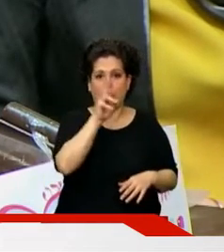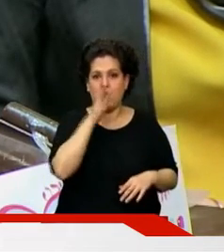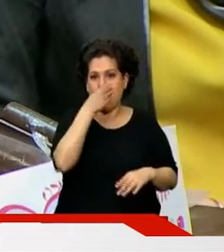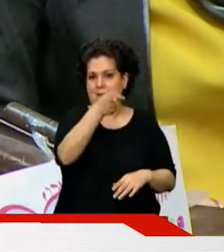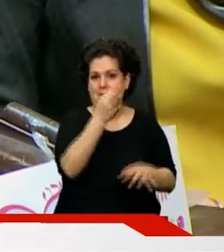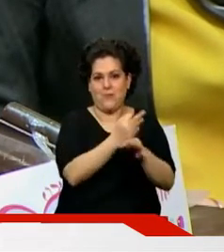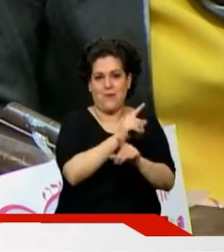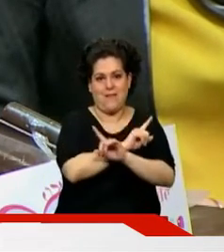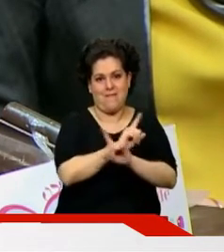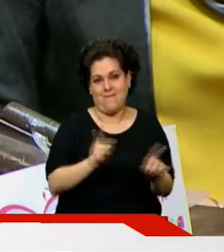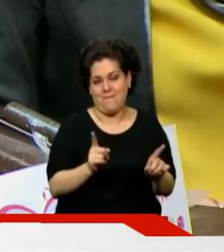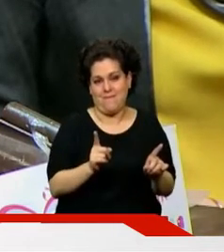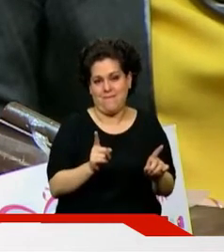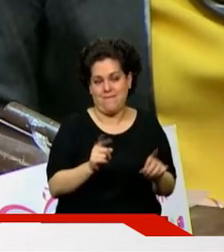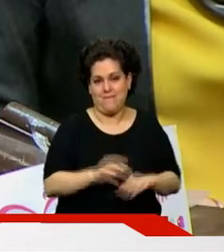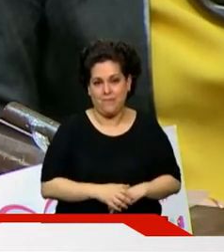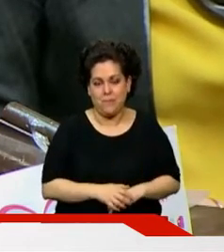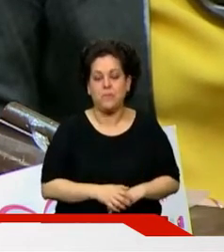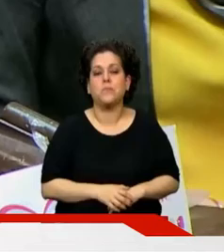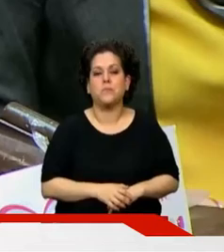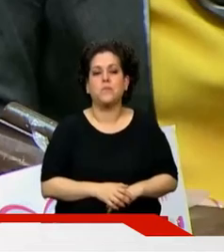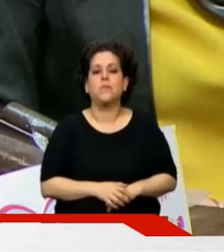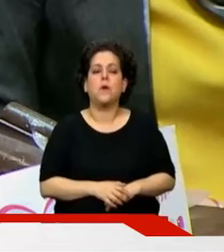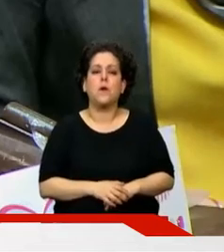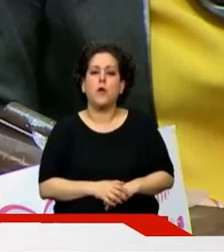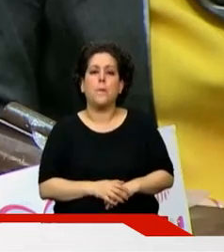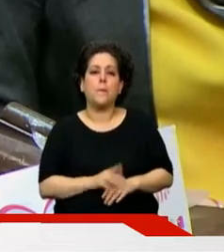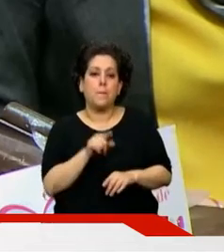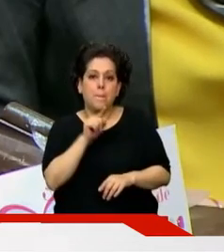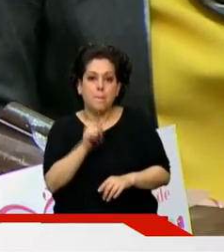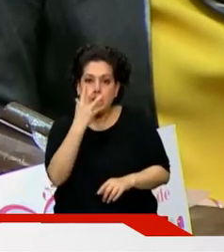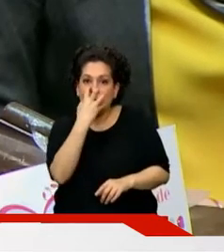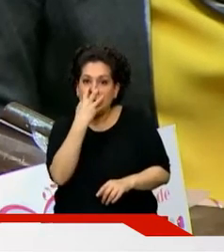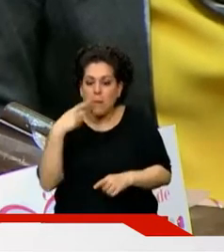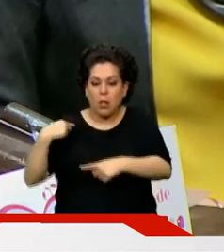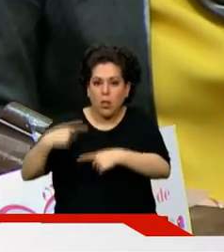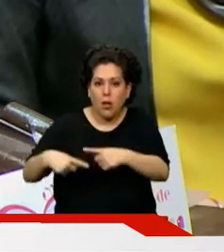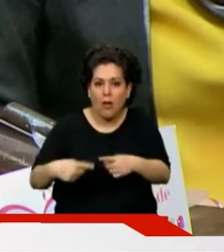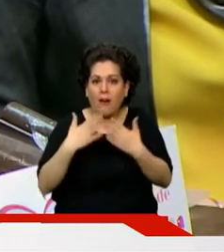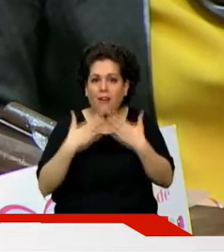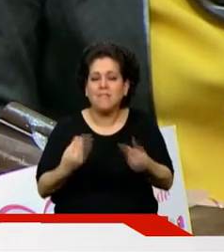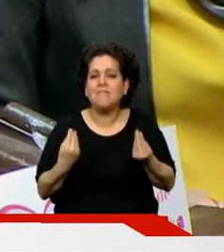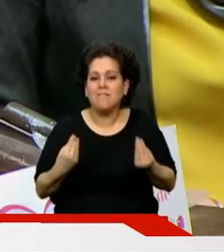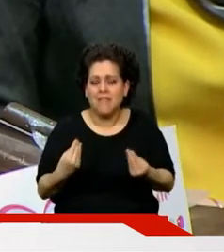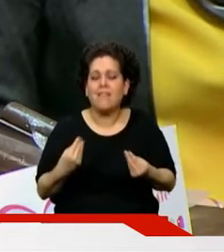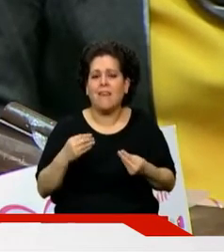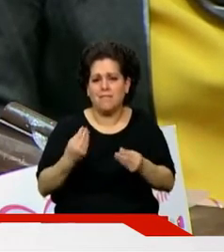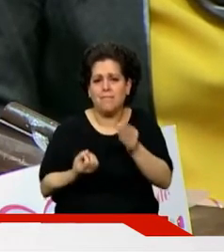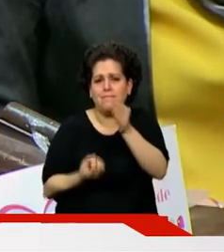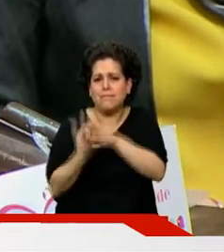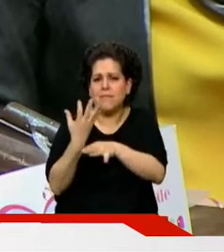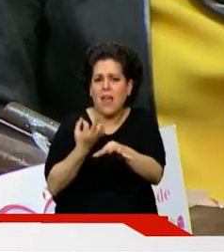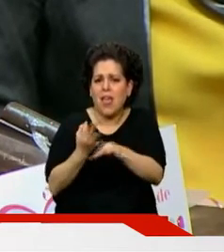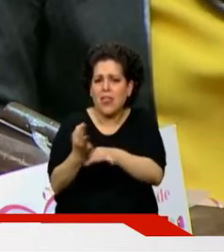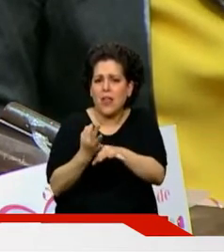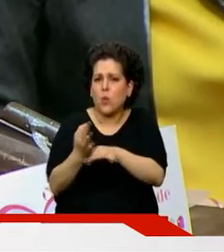un amplio respaldo a la aprobación en general del proyecto. Bueno, y por el otro lado, tampoco